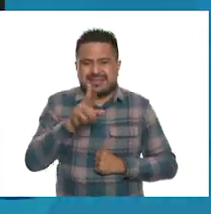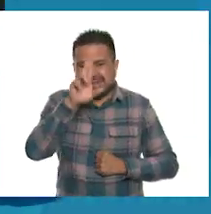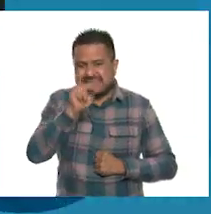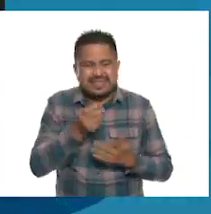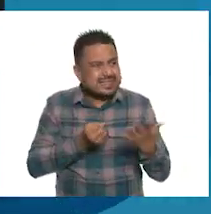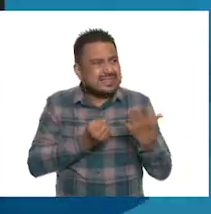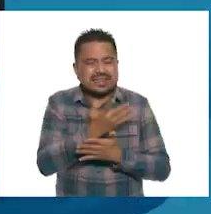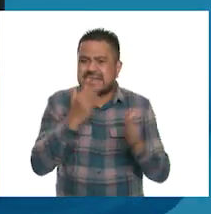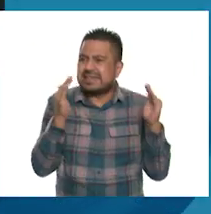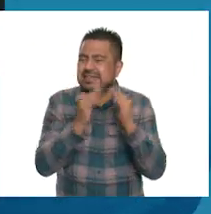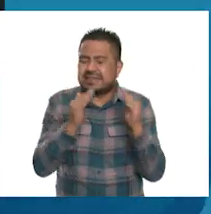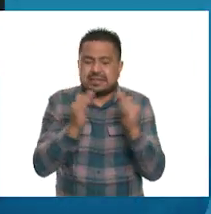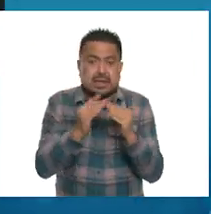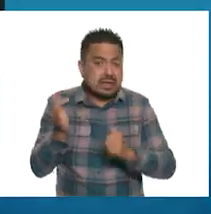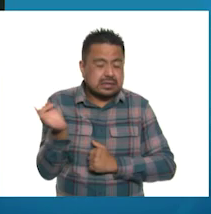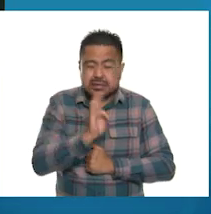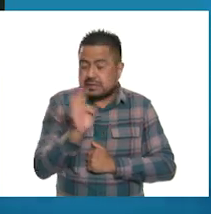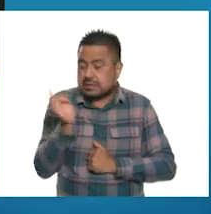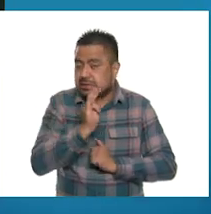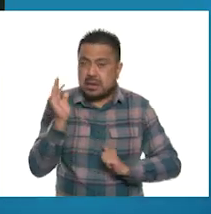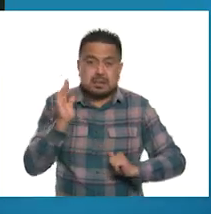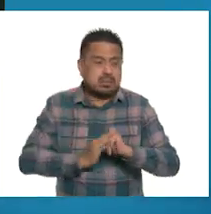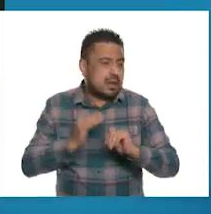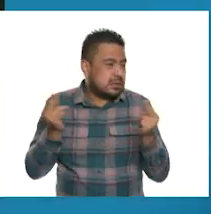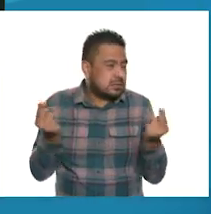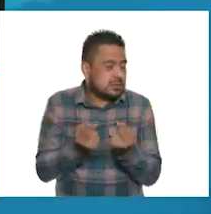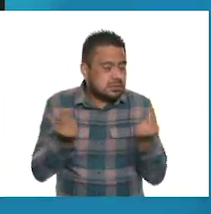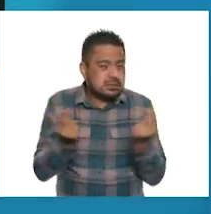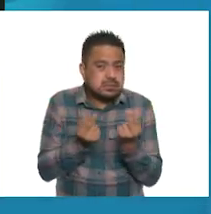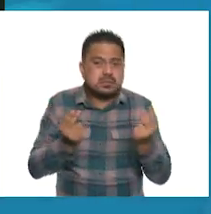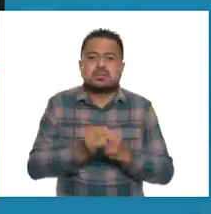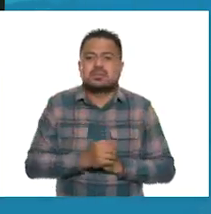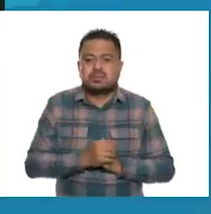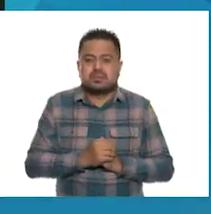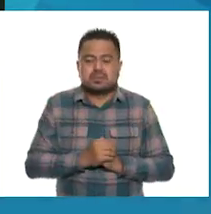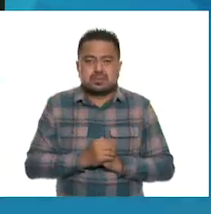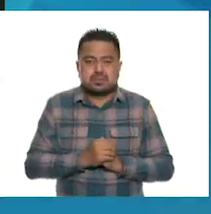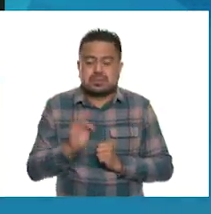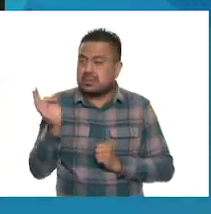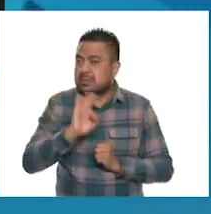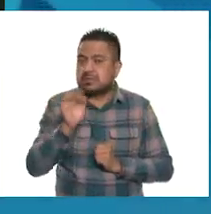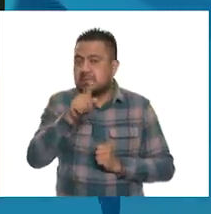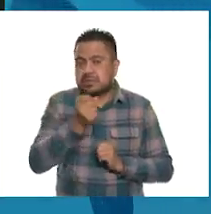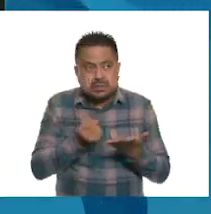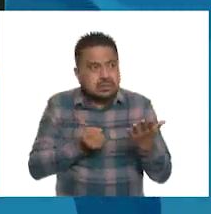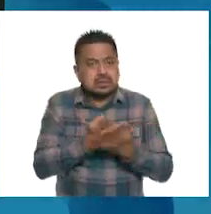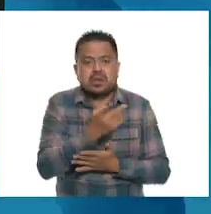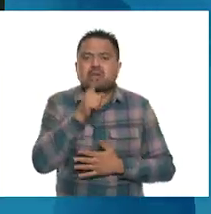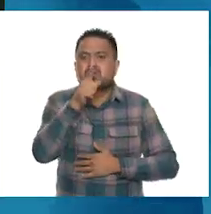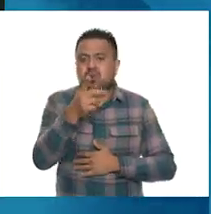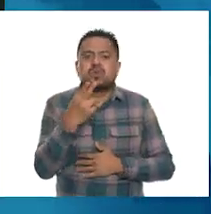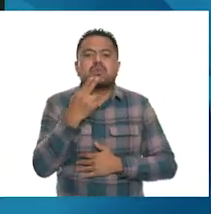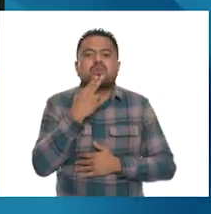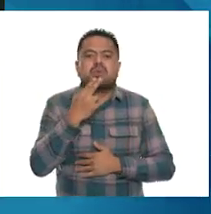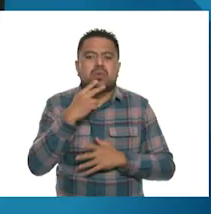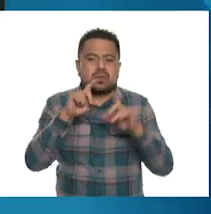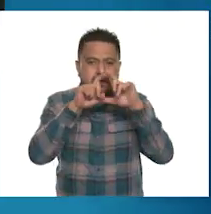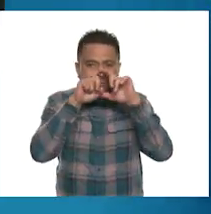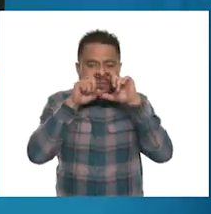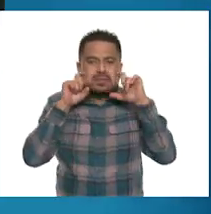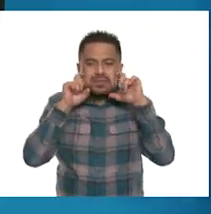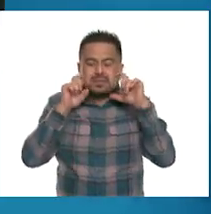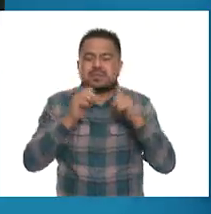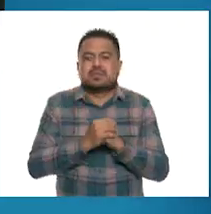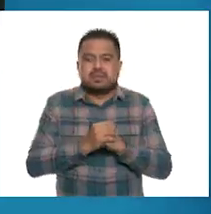no salir de casa a menos que sea muy necesario. Si lo haces, utiliza el